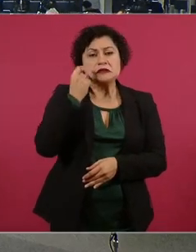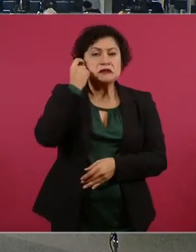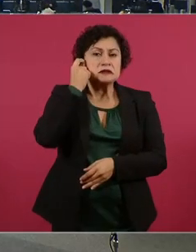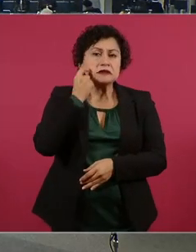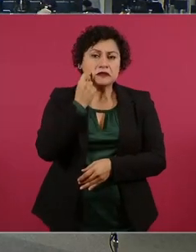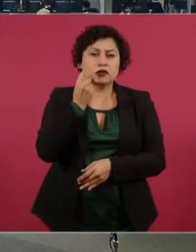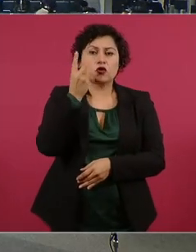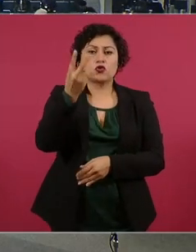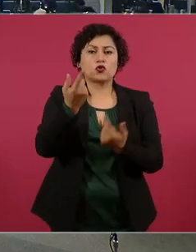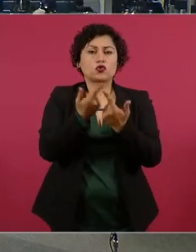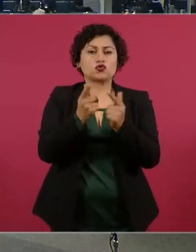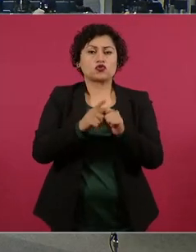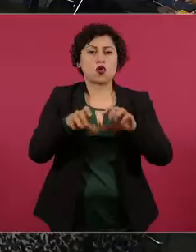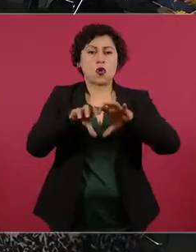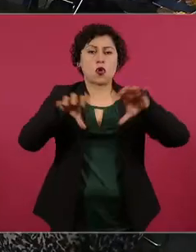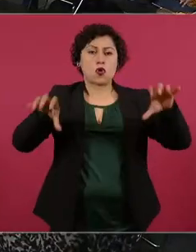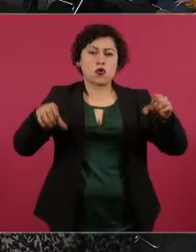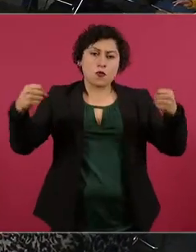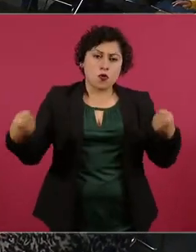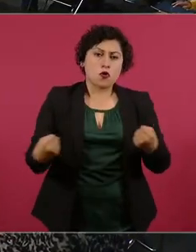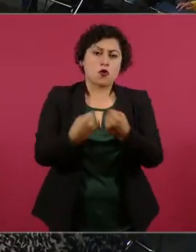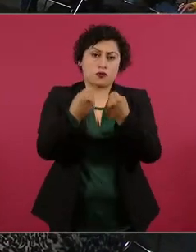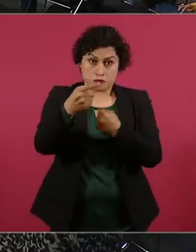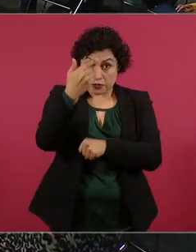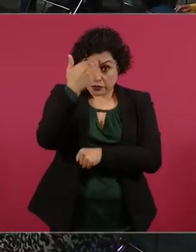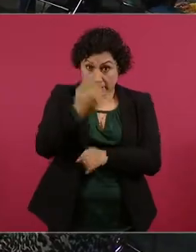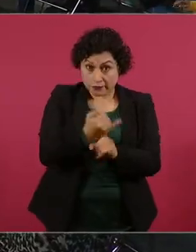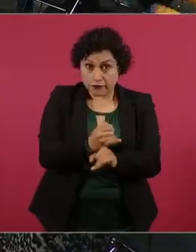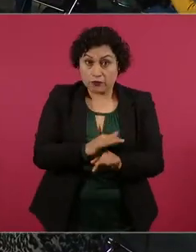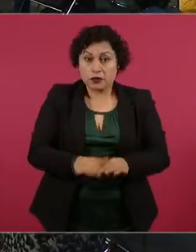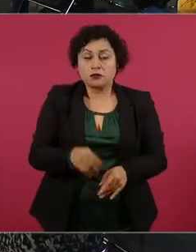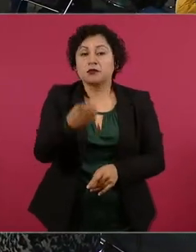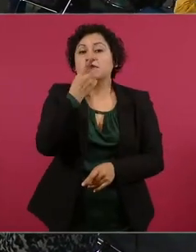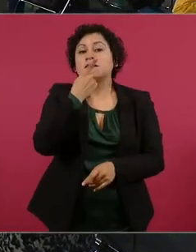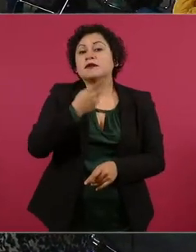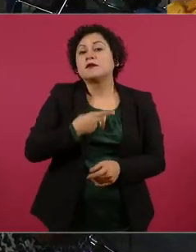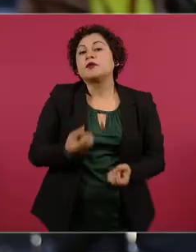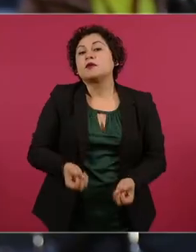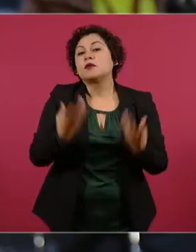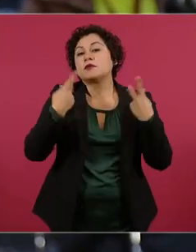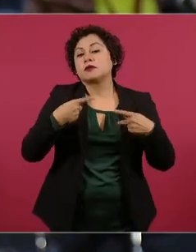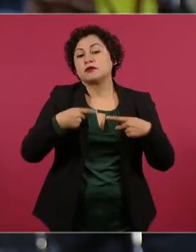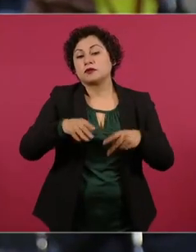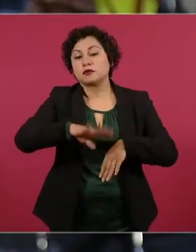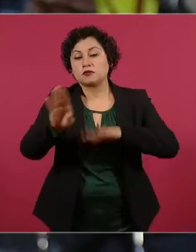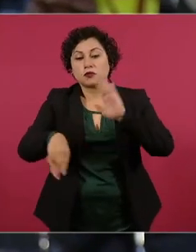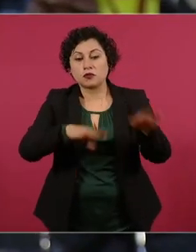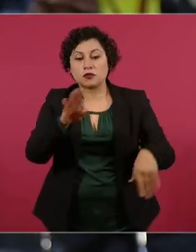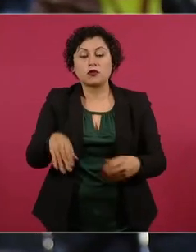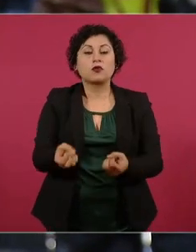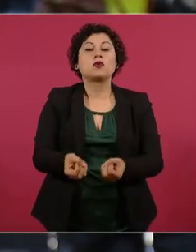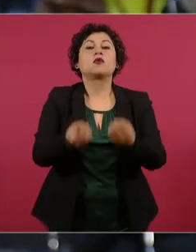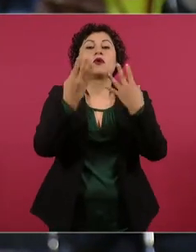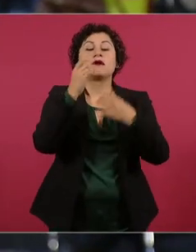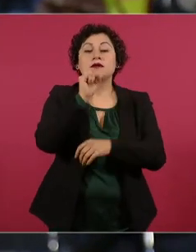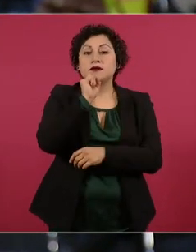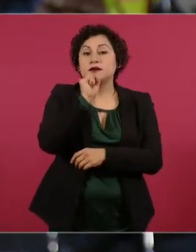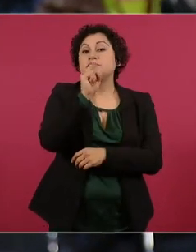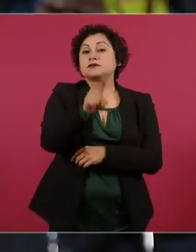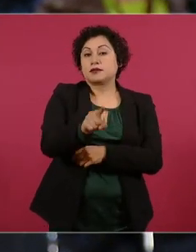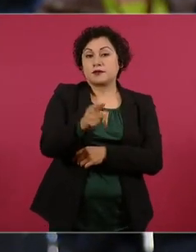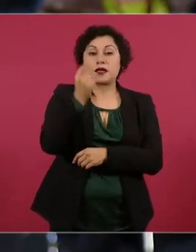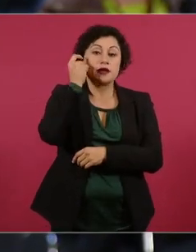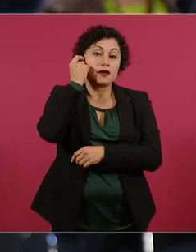dos bandas. ¿Qué información tienen? Si pueden confirmar cuál es el número de fallecidos. De hecho, también se tiene poco que se informó también en